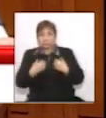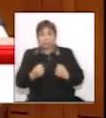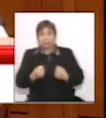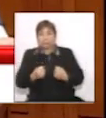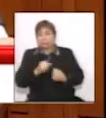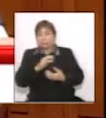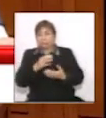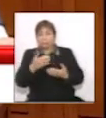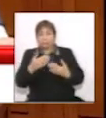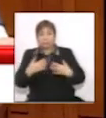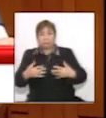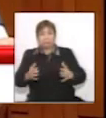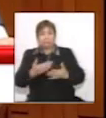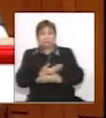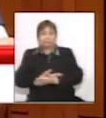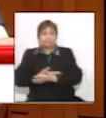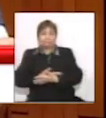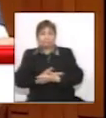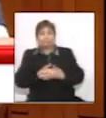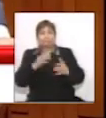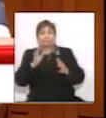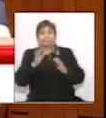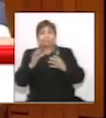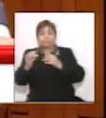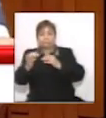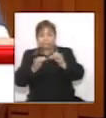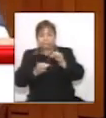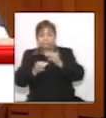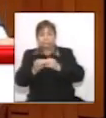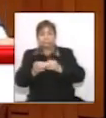del gobierno del presidente Vizcarra,